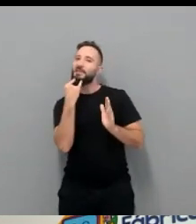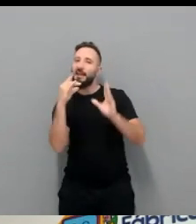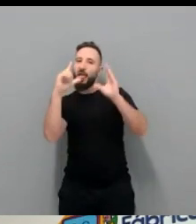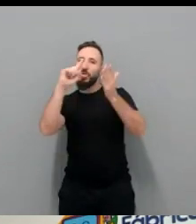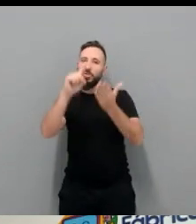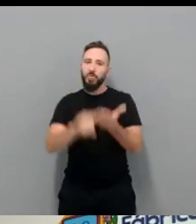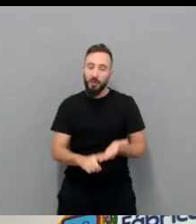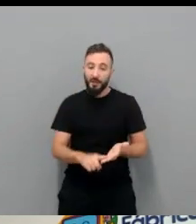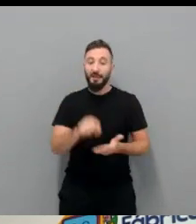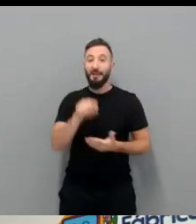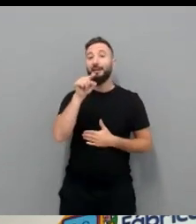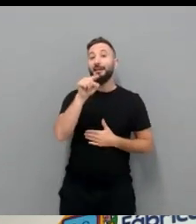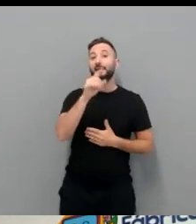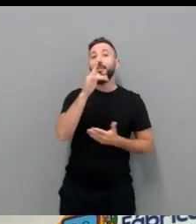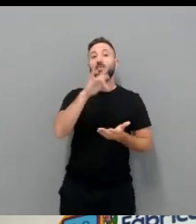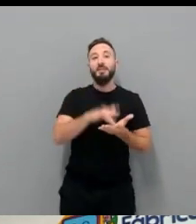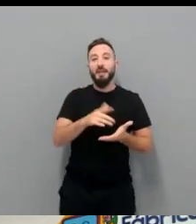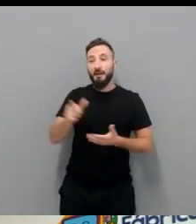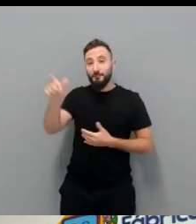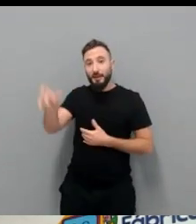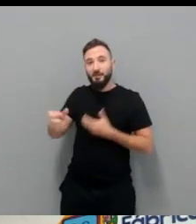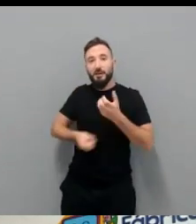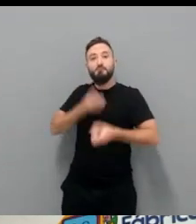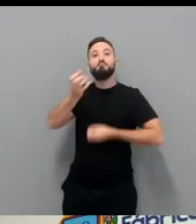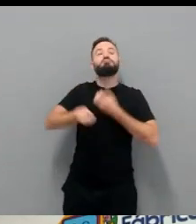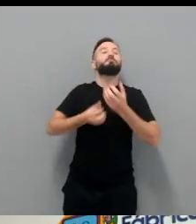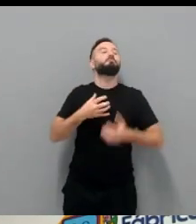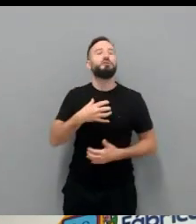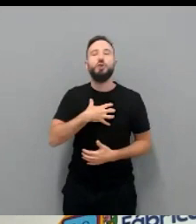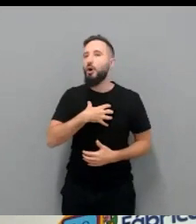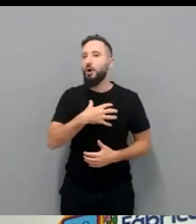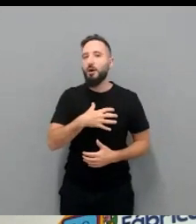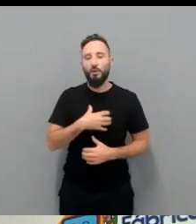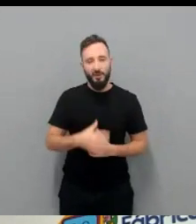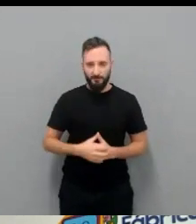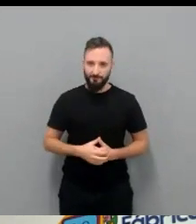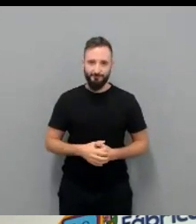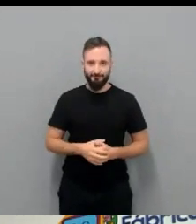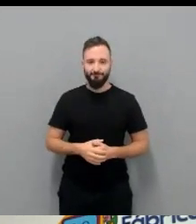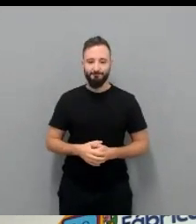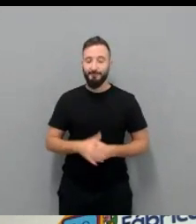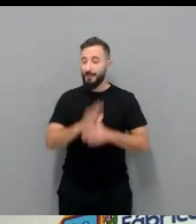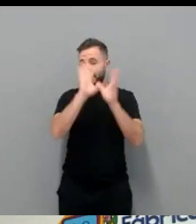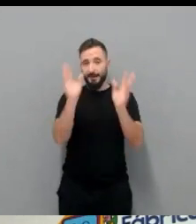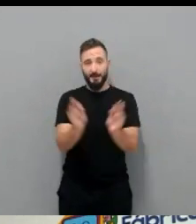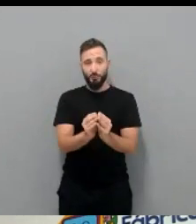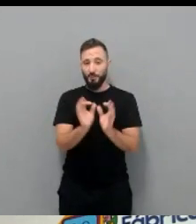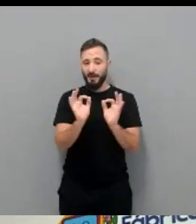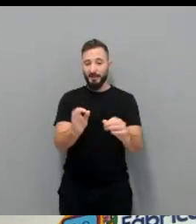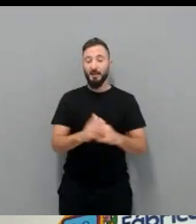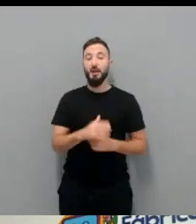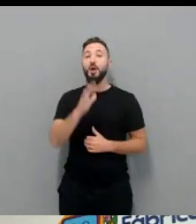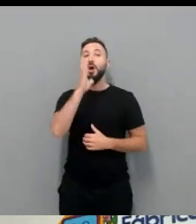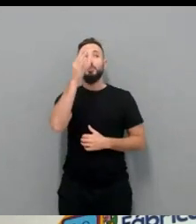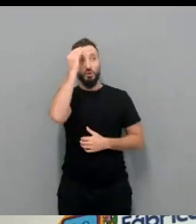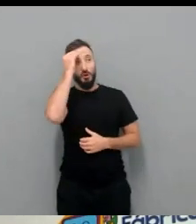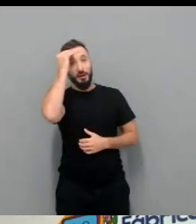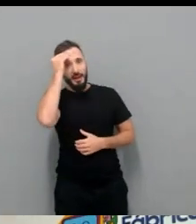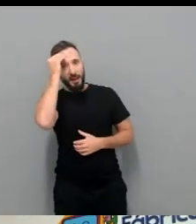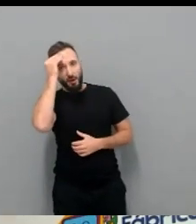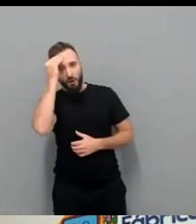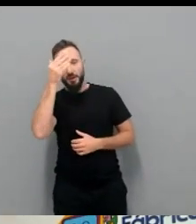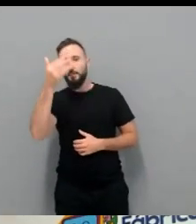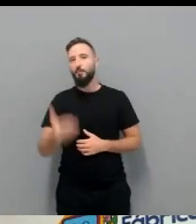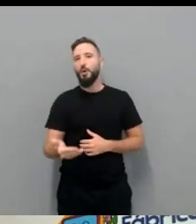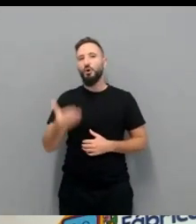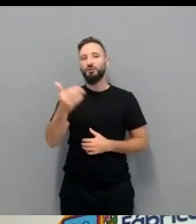día no se puede expresar, no tiene voz. Yo creo que ese es un poco el resumen. Por eso yo creo que es la importancia de lo que